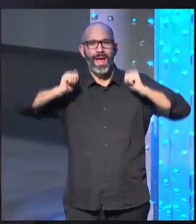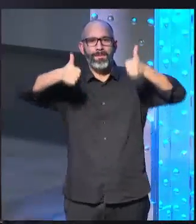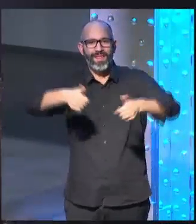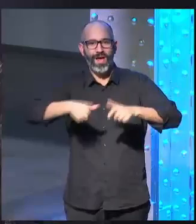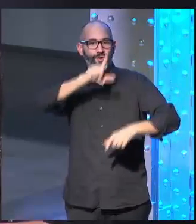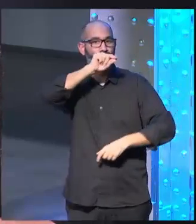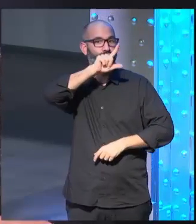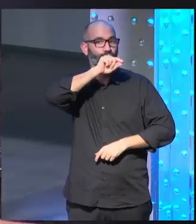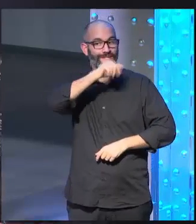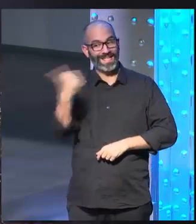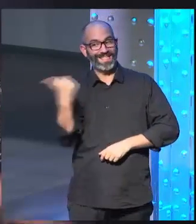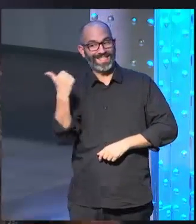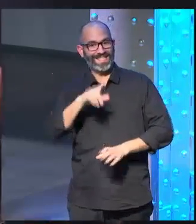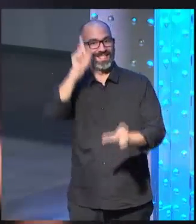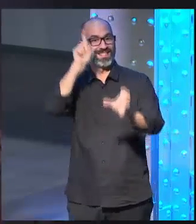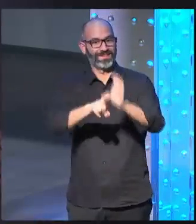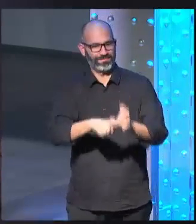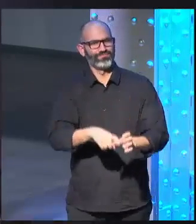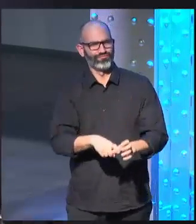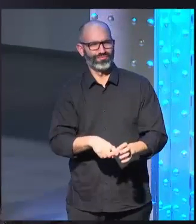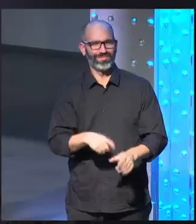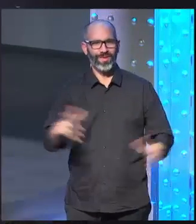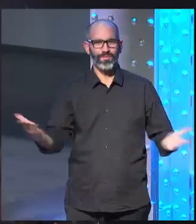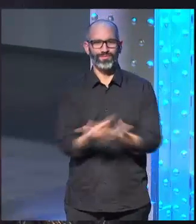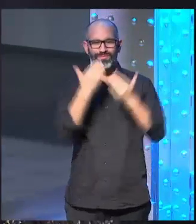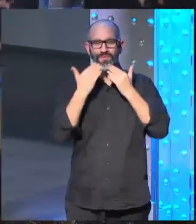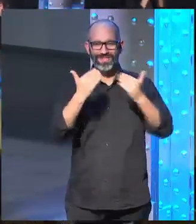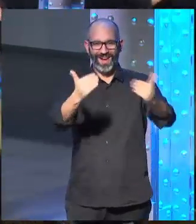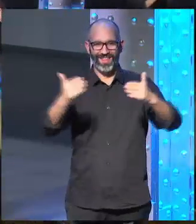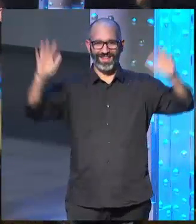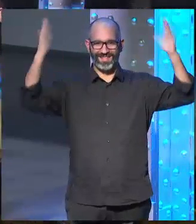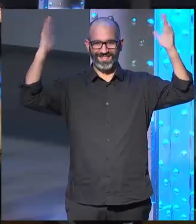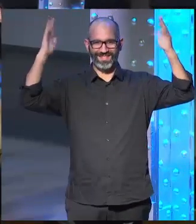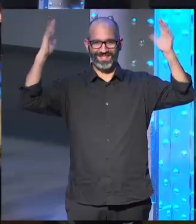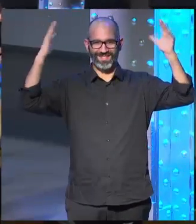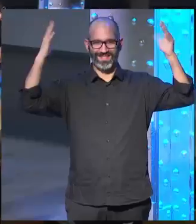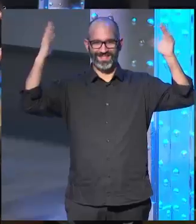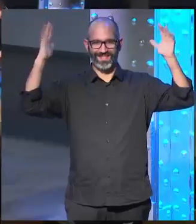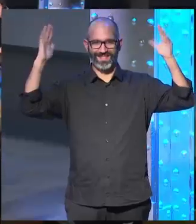en Twitter al presidente Payete, que oye, nunca se sabe. Muchas gracias.